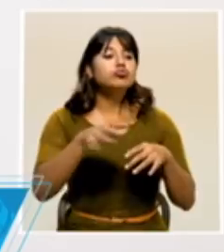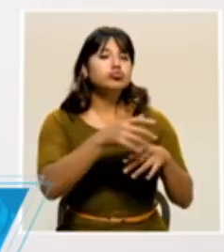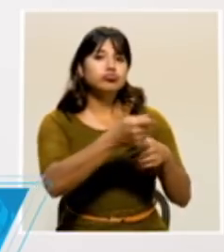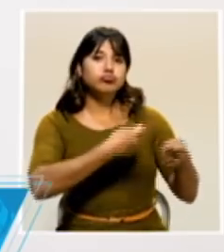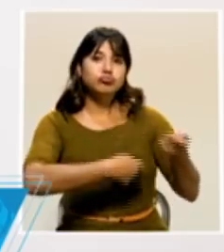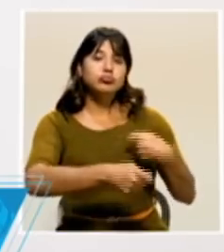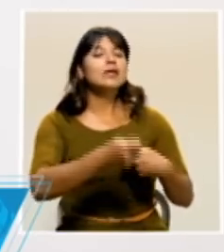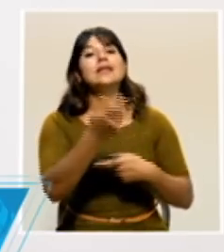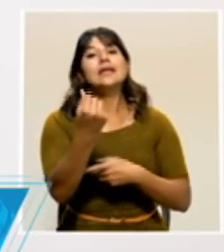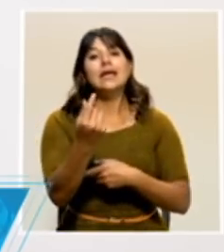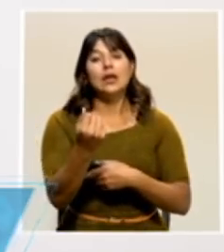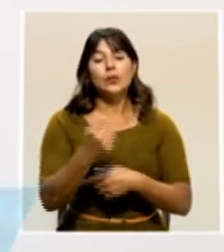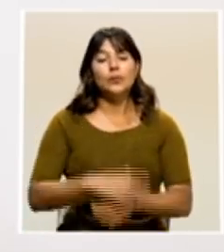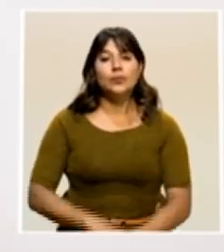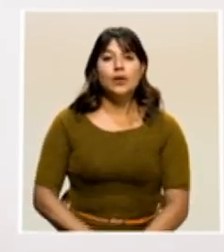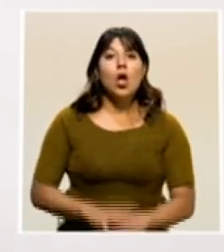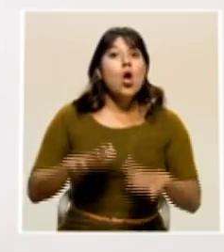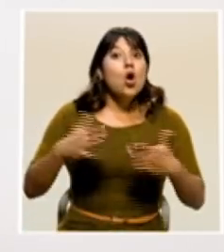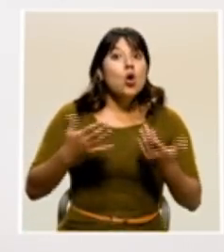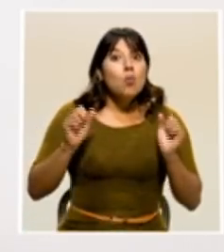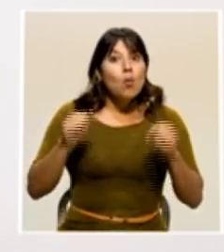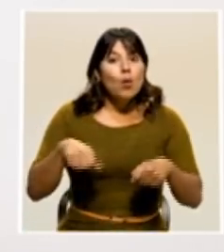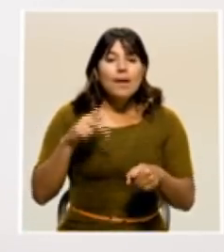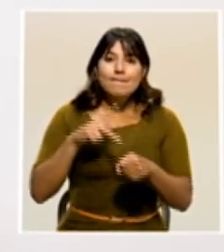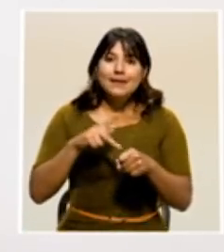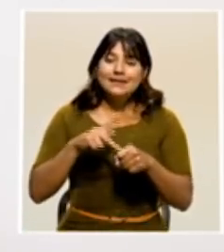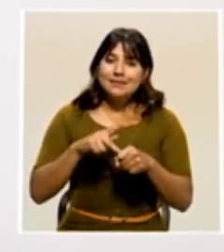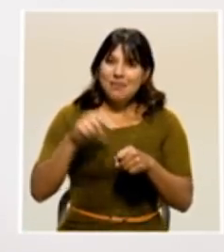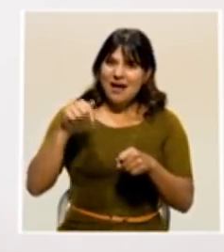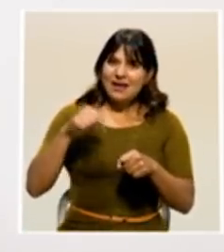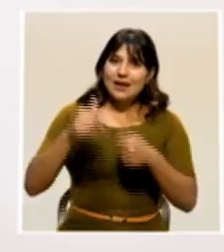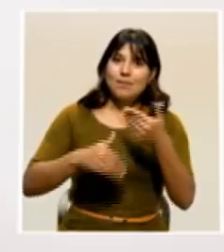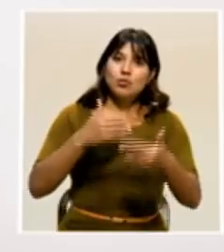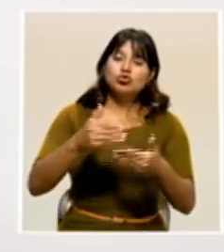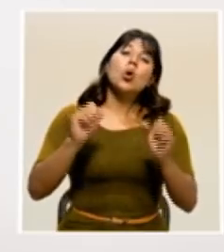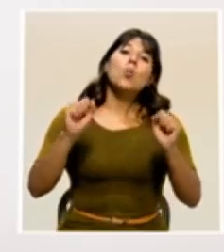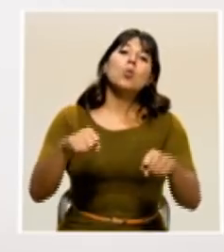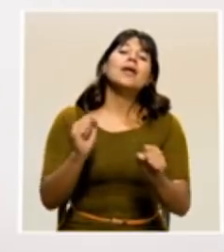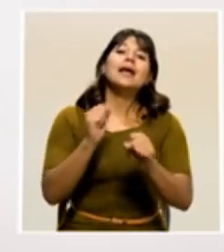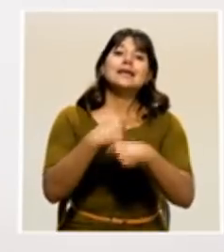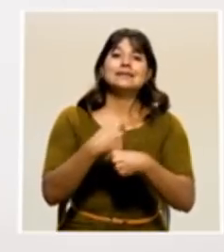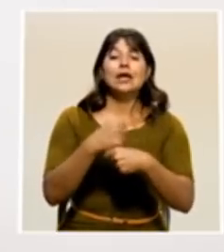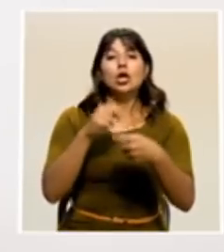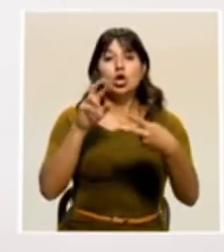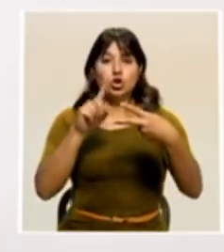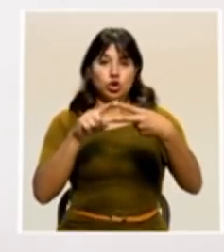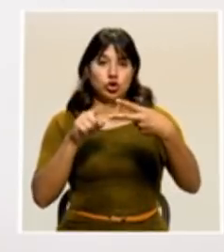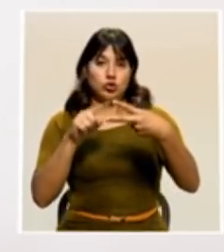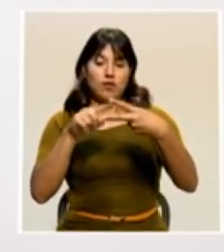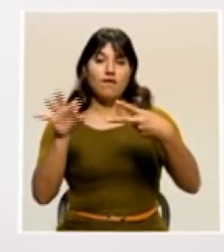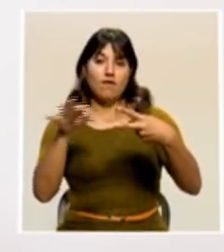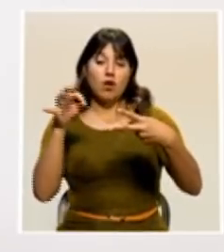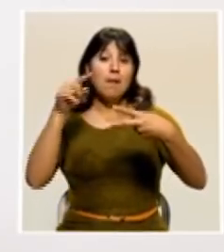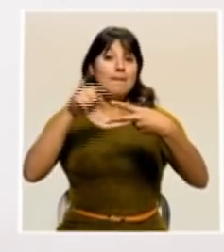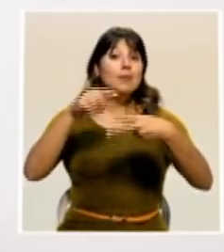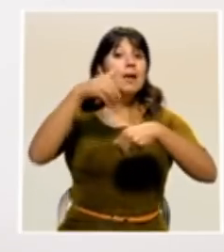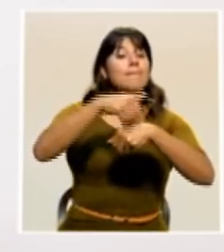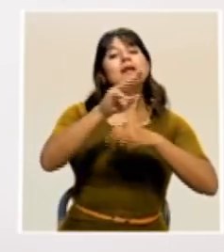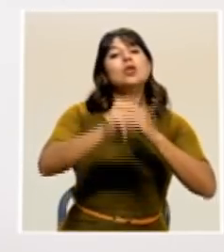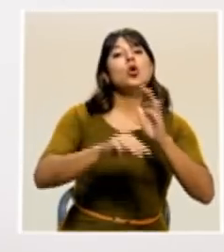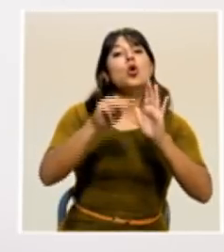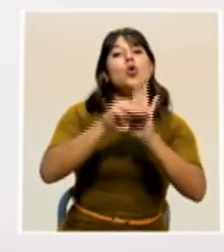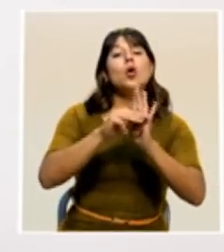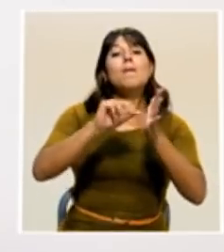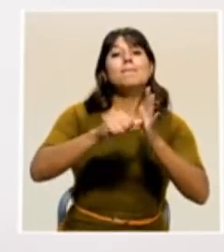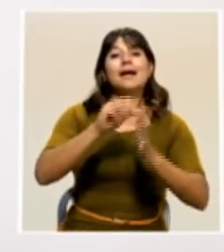y nuestra área de e-commerce. ¿Cómo pueden participar del proceso? Pueden hacerlo mediante 2 vías. La primera, enviando su currículum a la